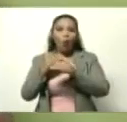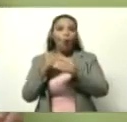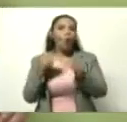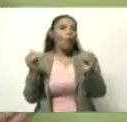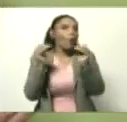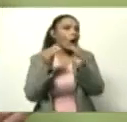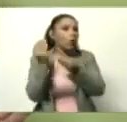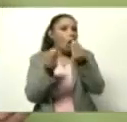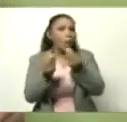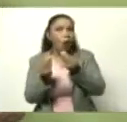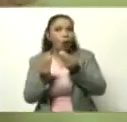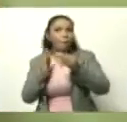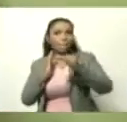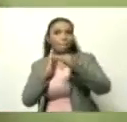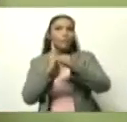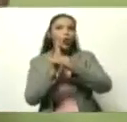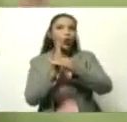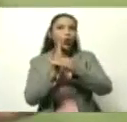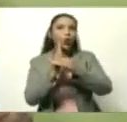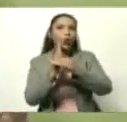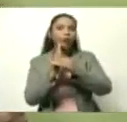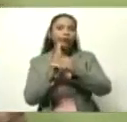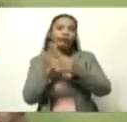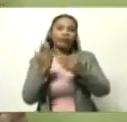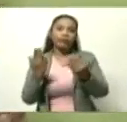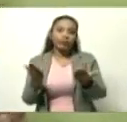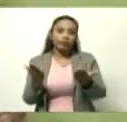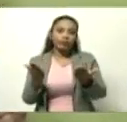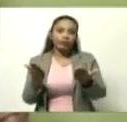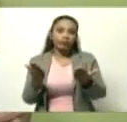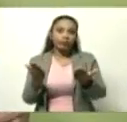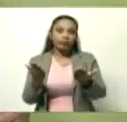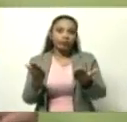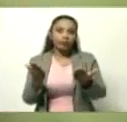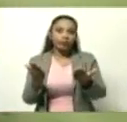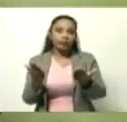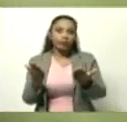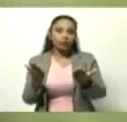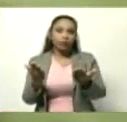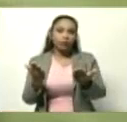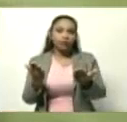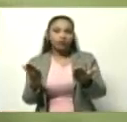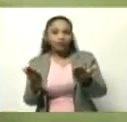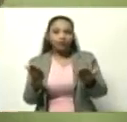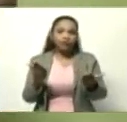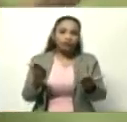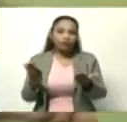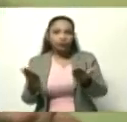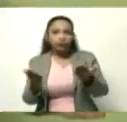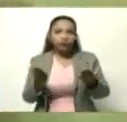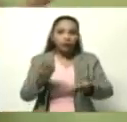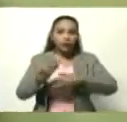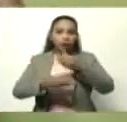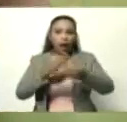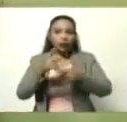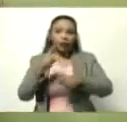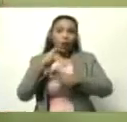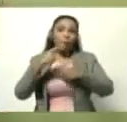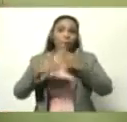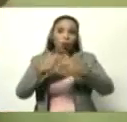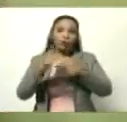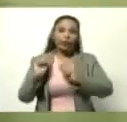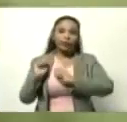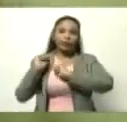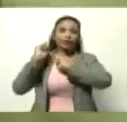sí y que obviamente éste han sido heredados no la